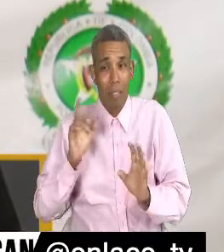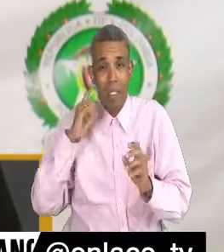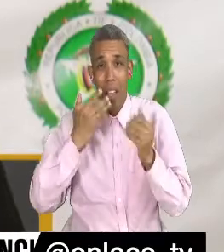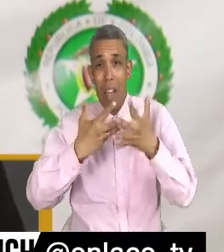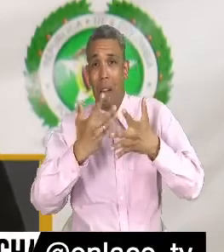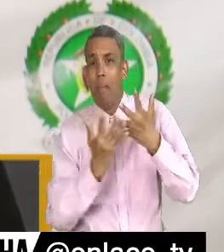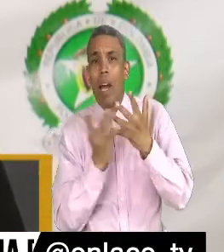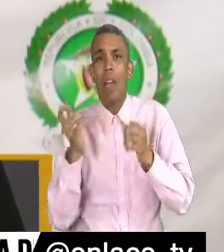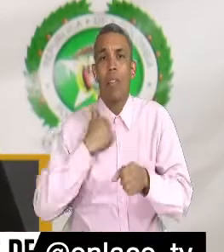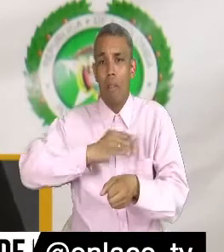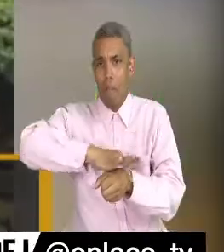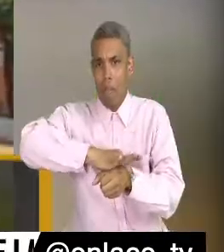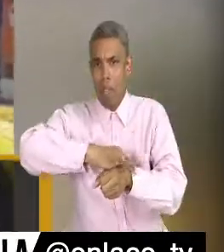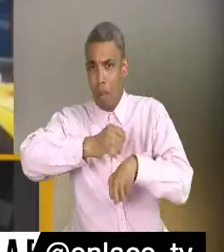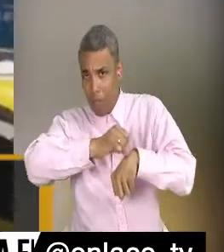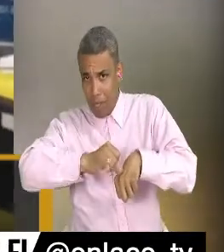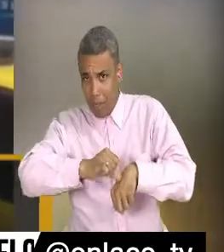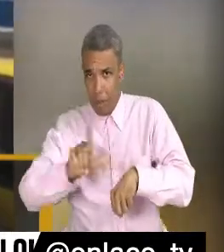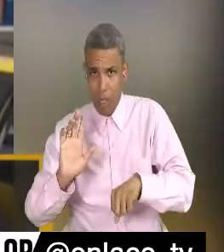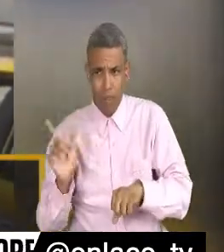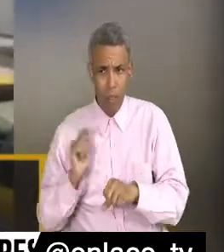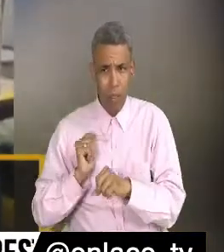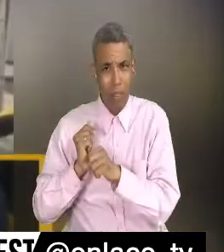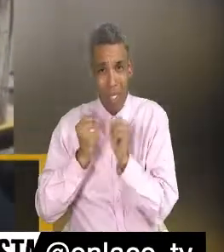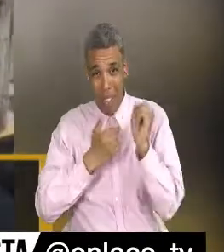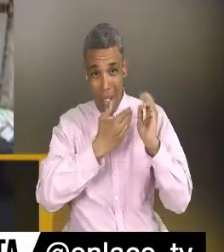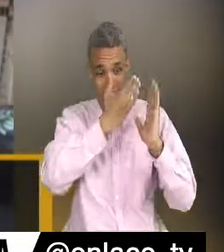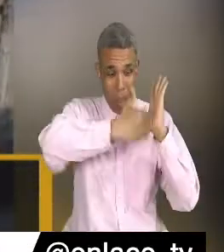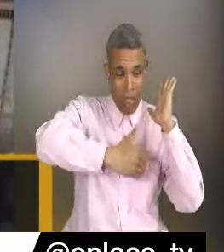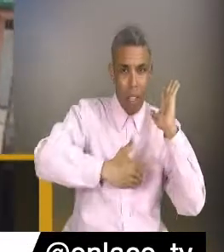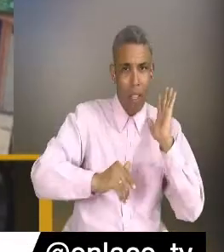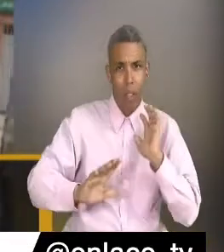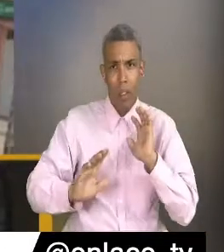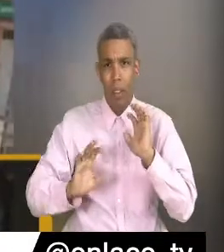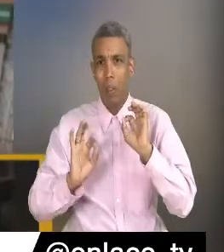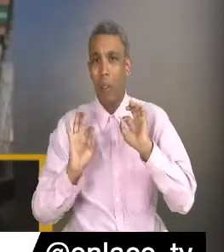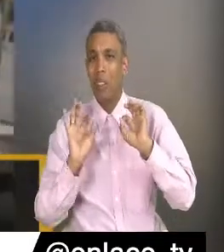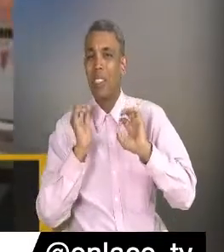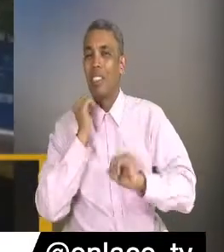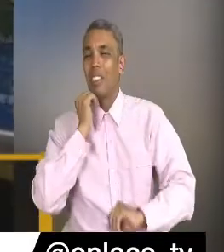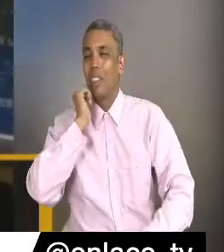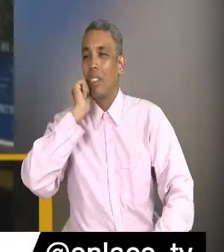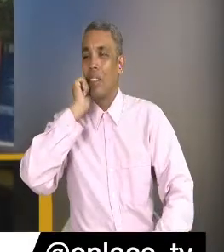quien pues dará el dictamen final para la recuperación o ya la amputación definitiva